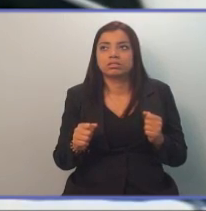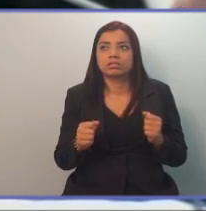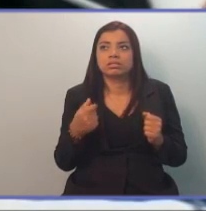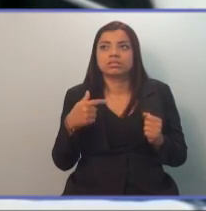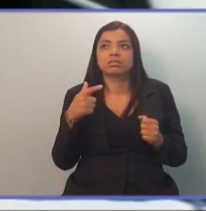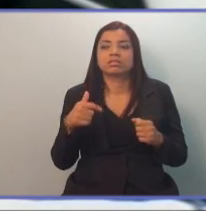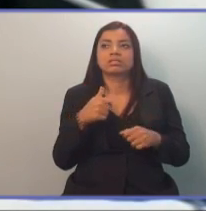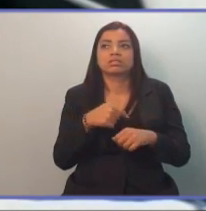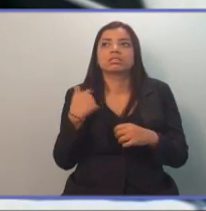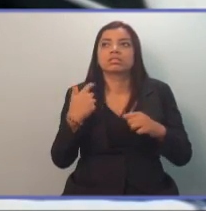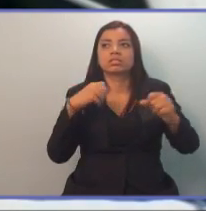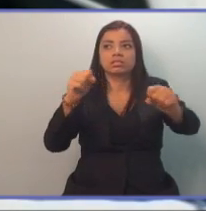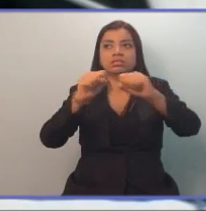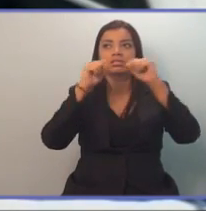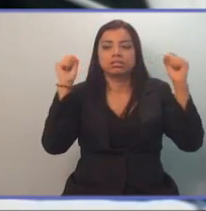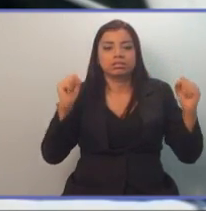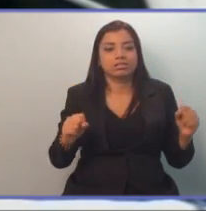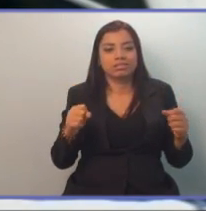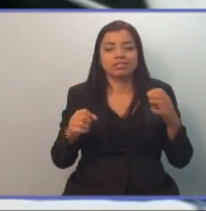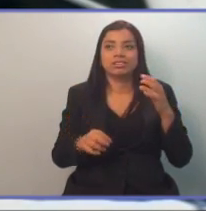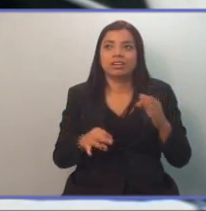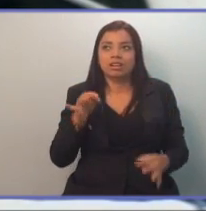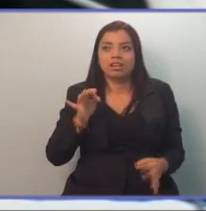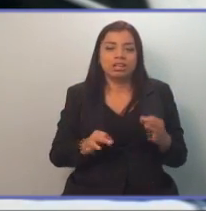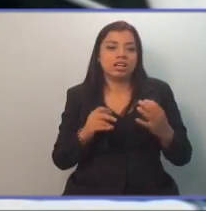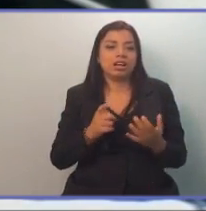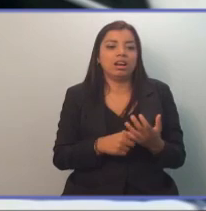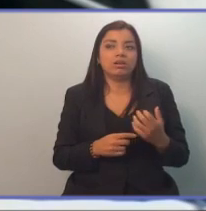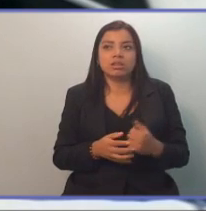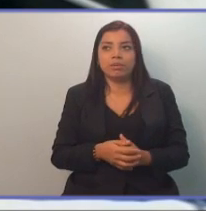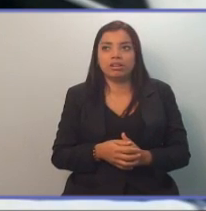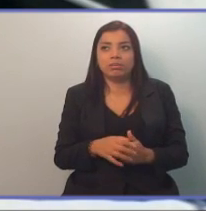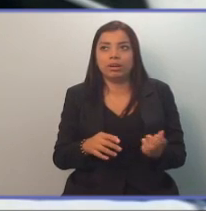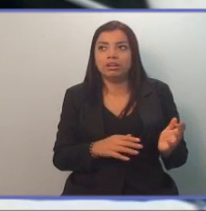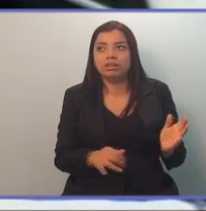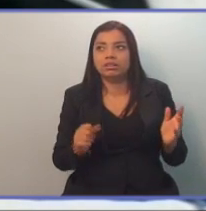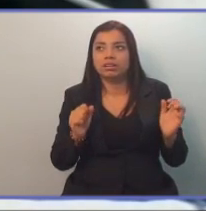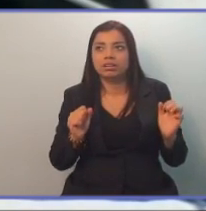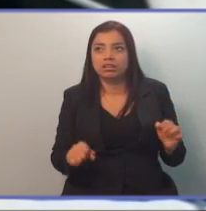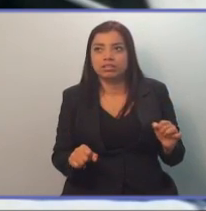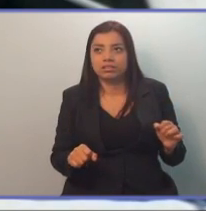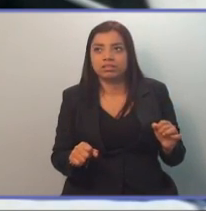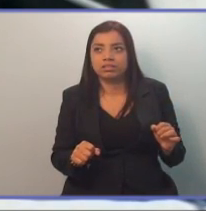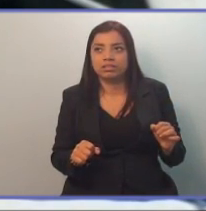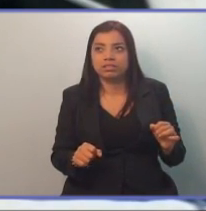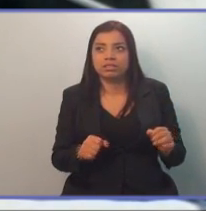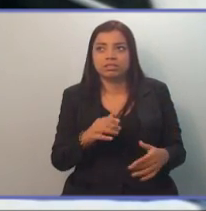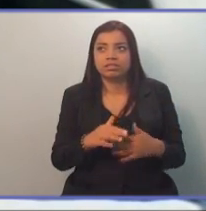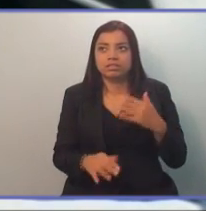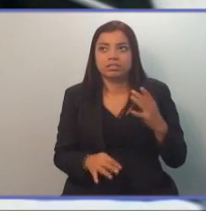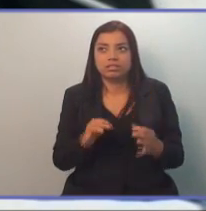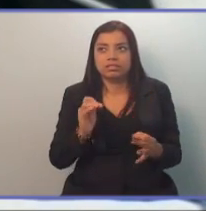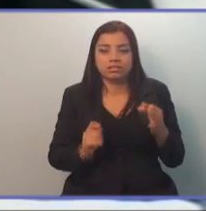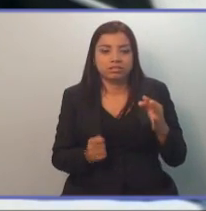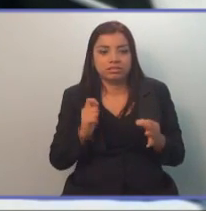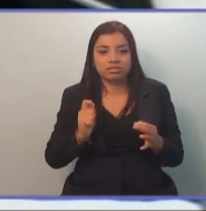tiene nuestro sistema judicial para efectos de que se administre justicia.